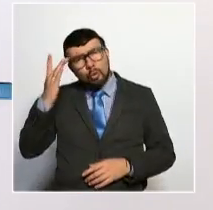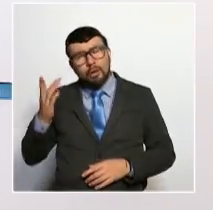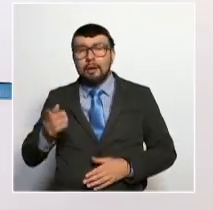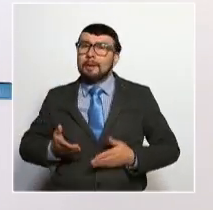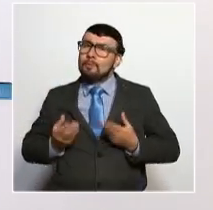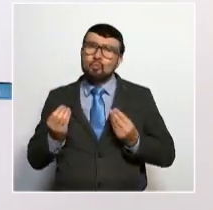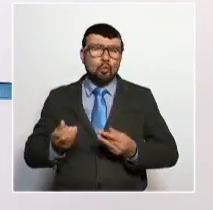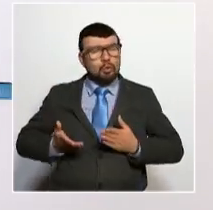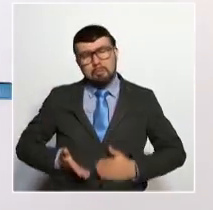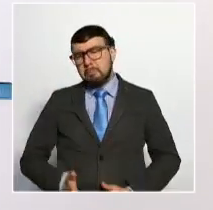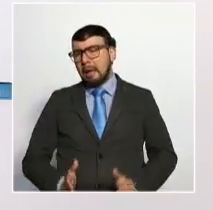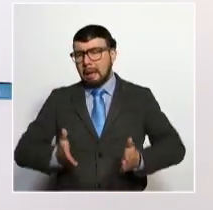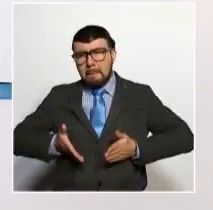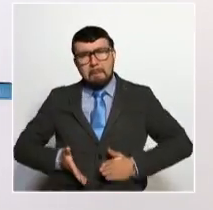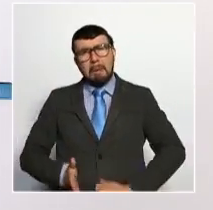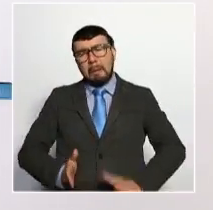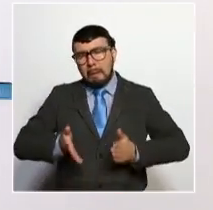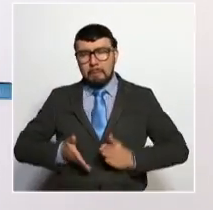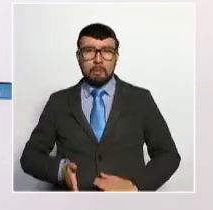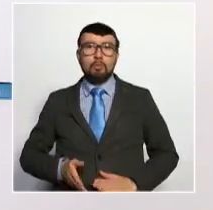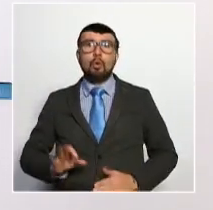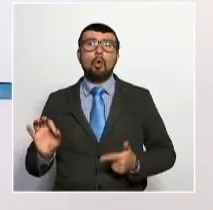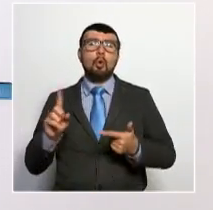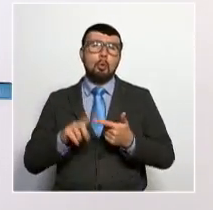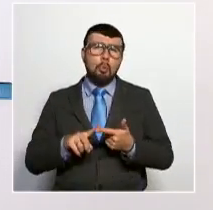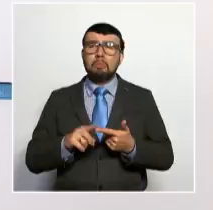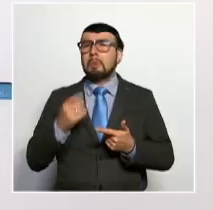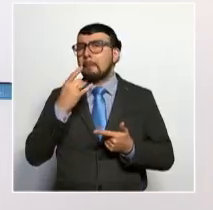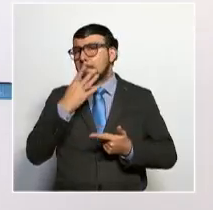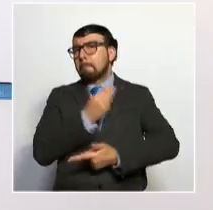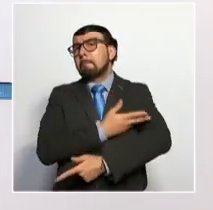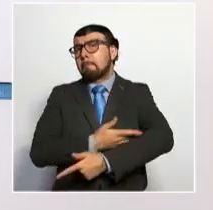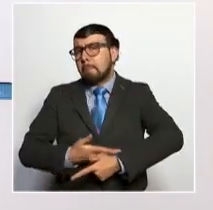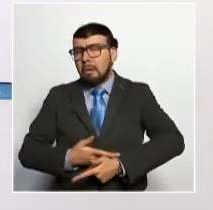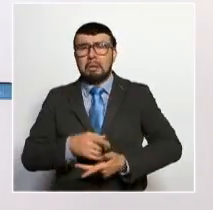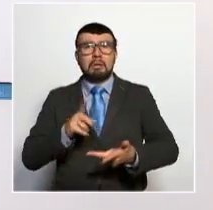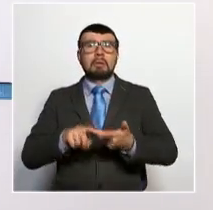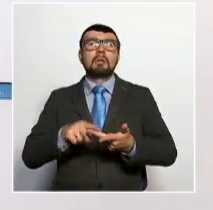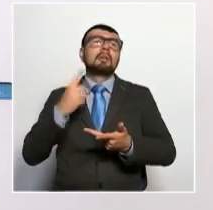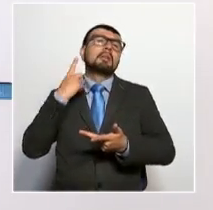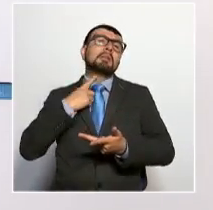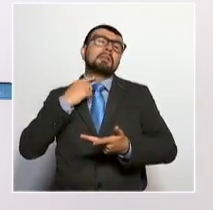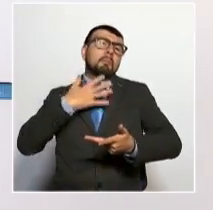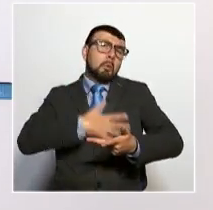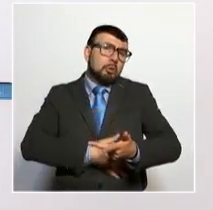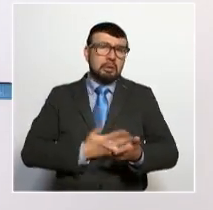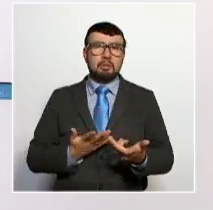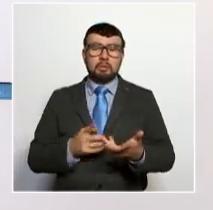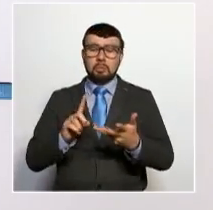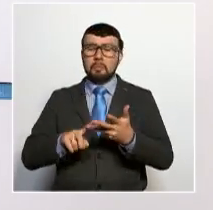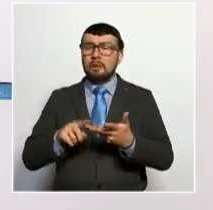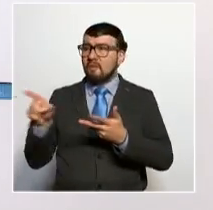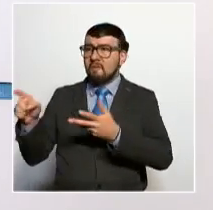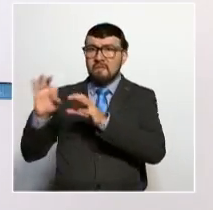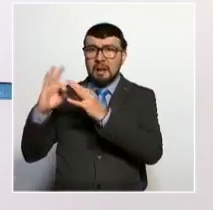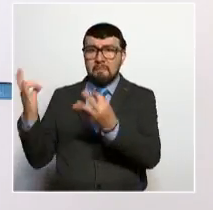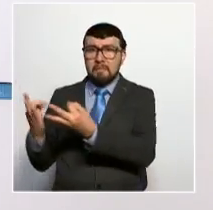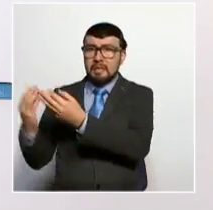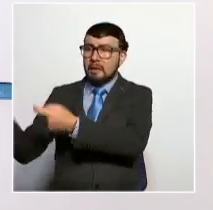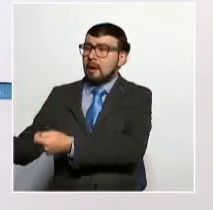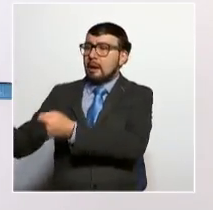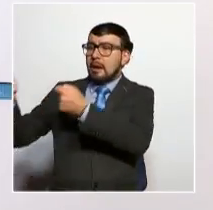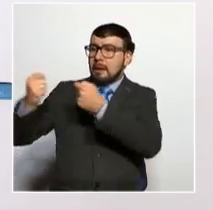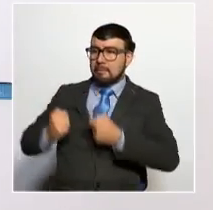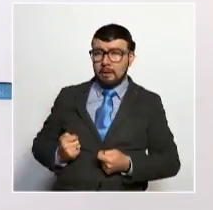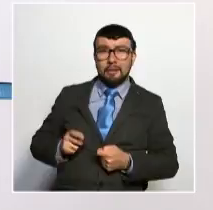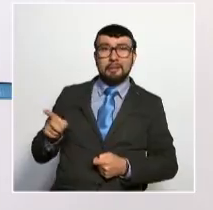otros factores pueden ser enfermedades sistémicas como la diabetes, el hipotiroidismo. Otro factor es la herencia. Si tenemos herencia